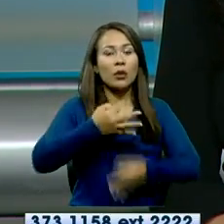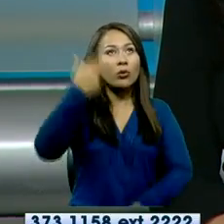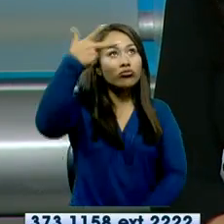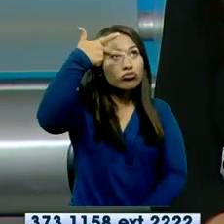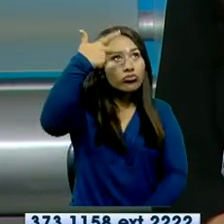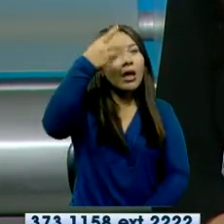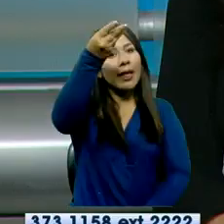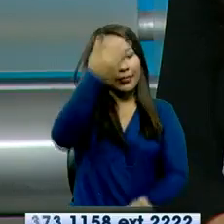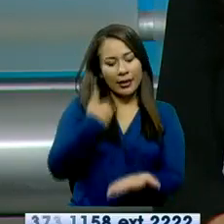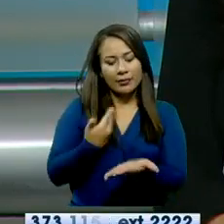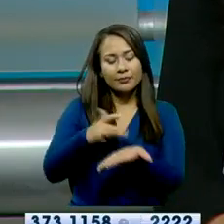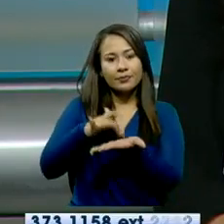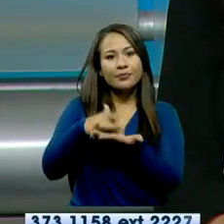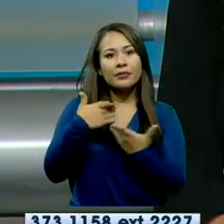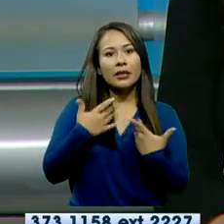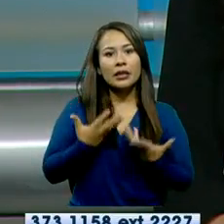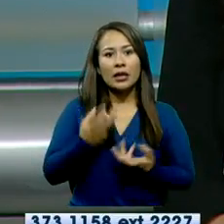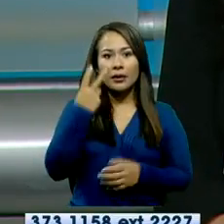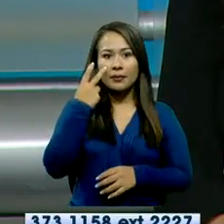cámaras de este centro educativo.